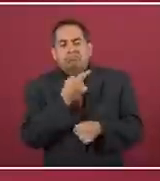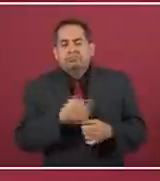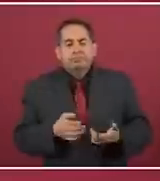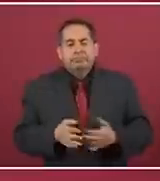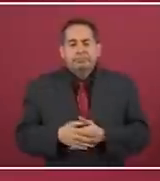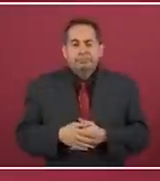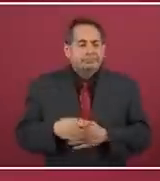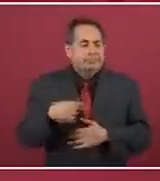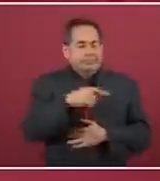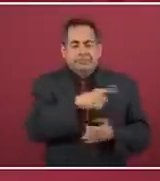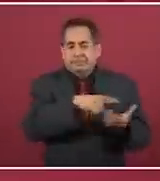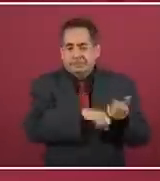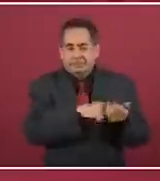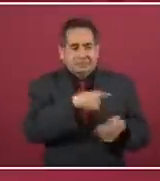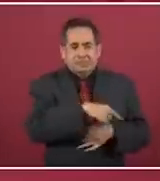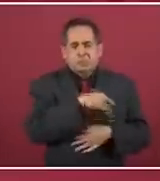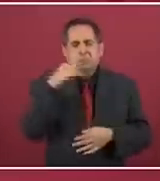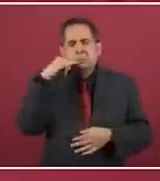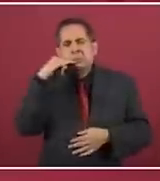son muy hipócritas.